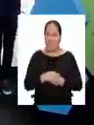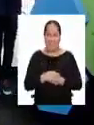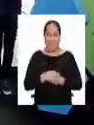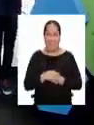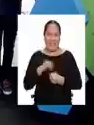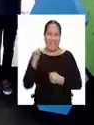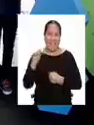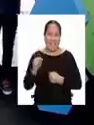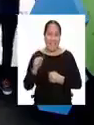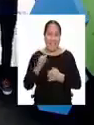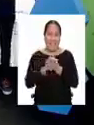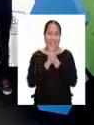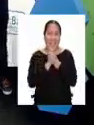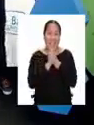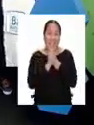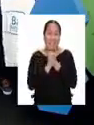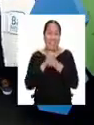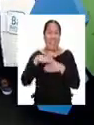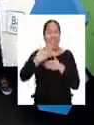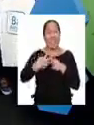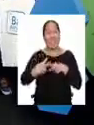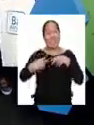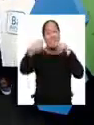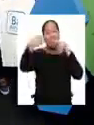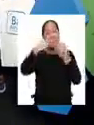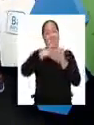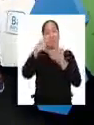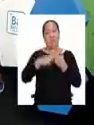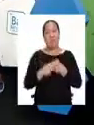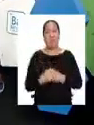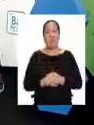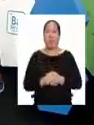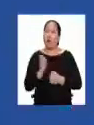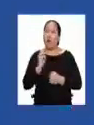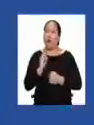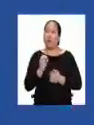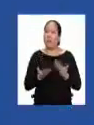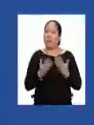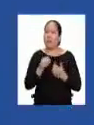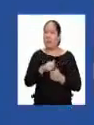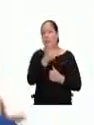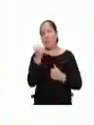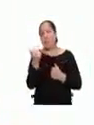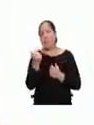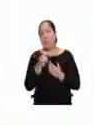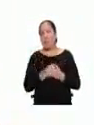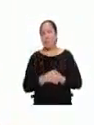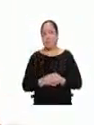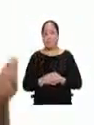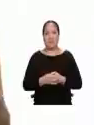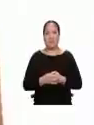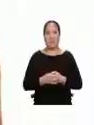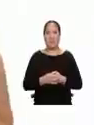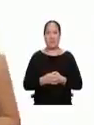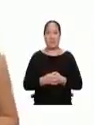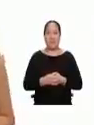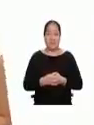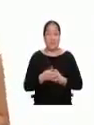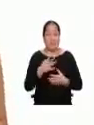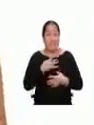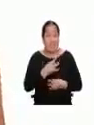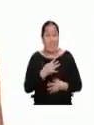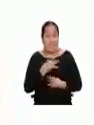esta realidad, nos vemos en el siguiente programa o quizás en otra realidad. ¿Qué les pareció?